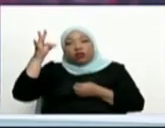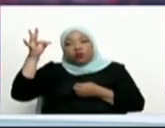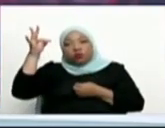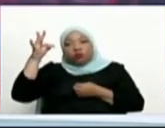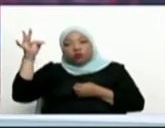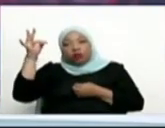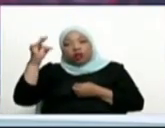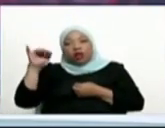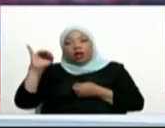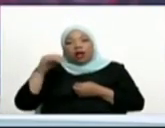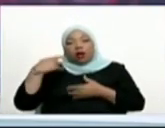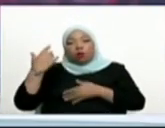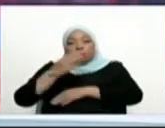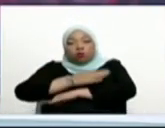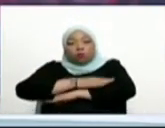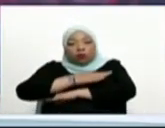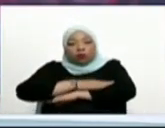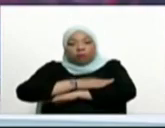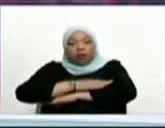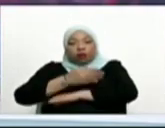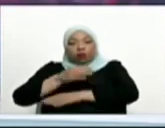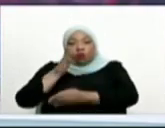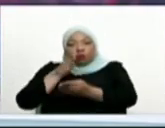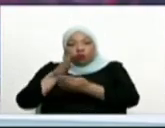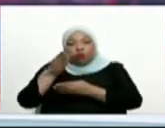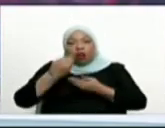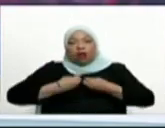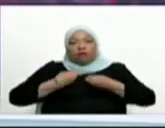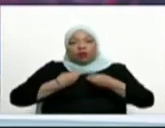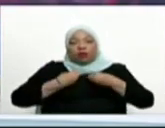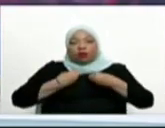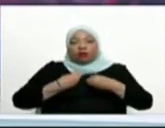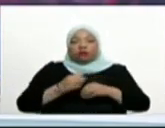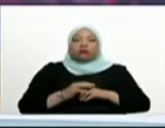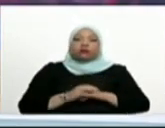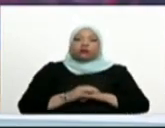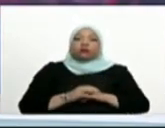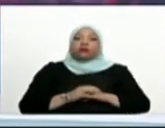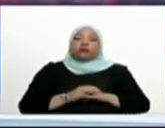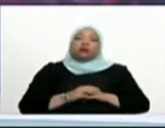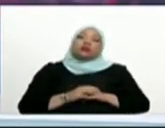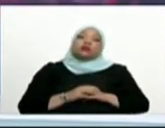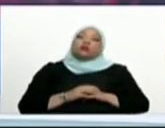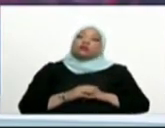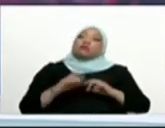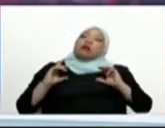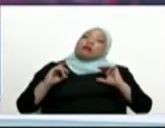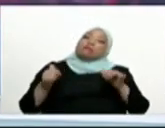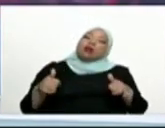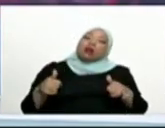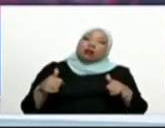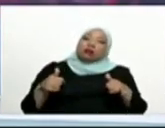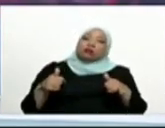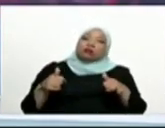forma de vida que tenemos. Por eso pueblo en la calle. Y esto es